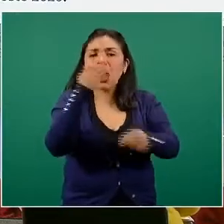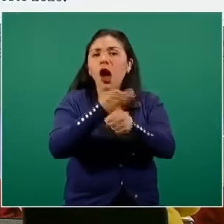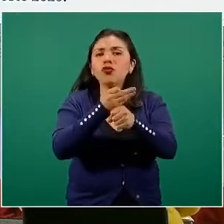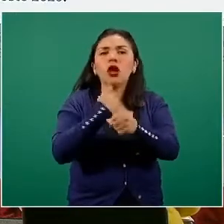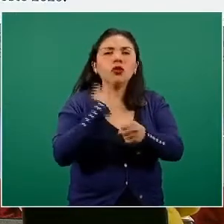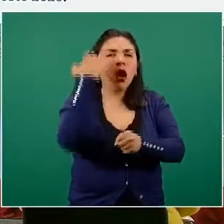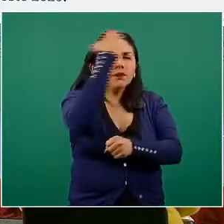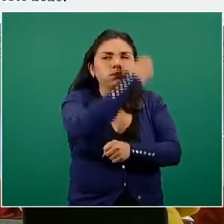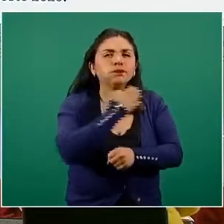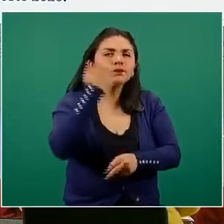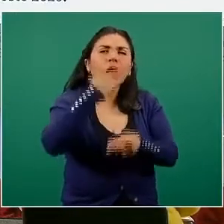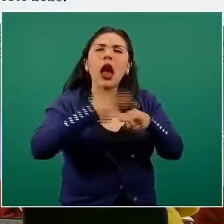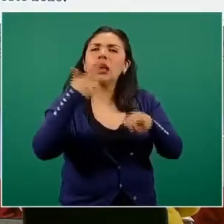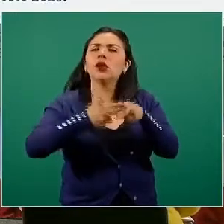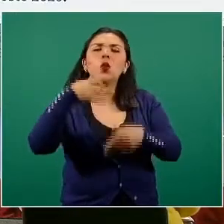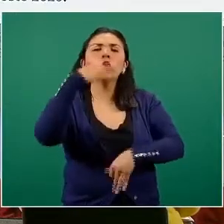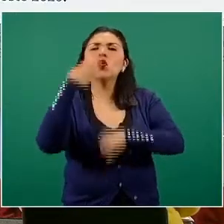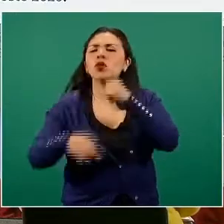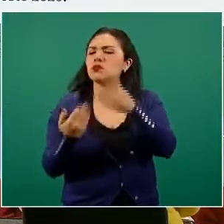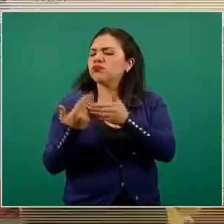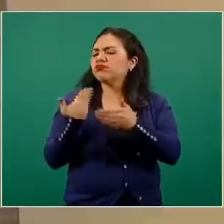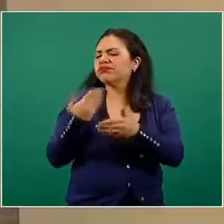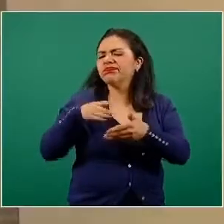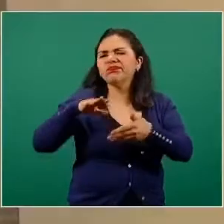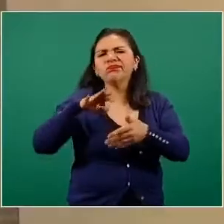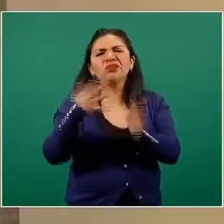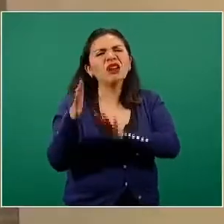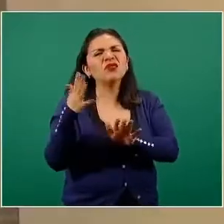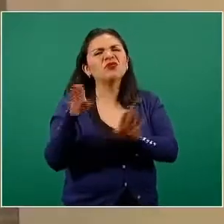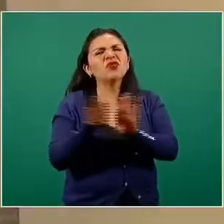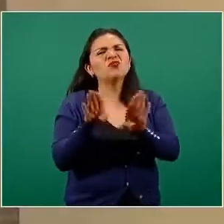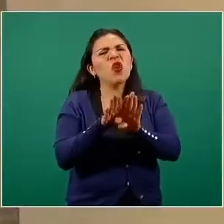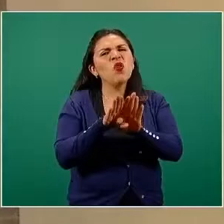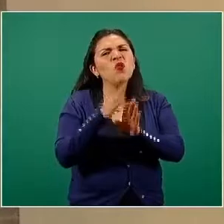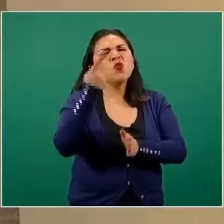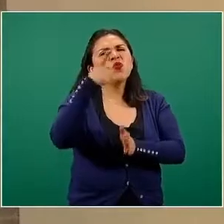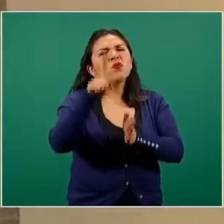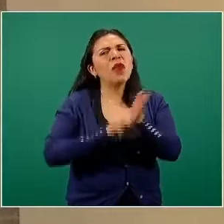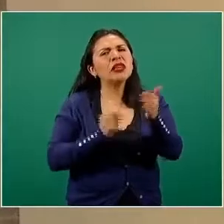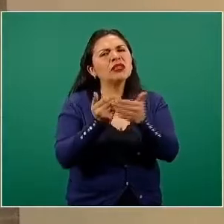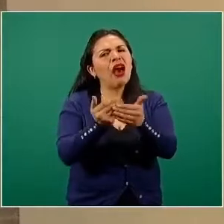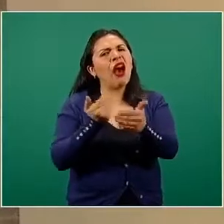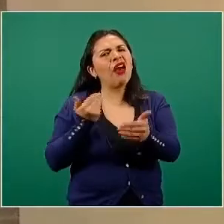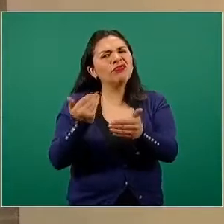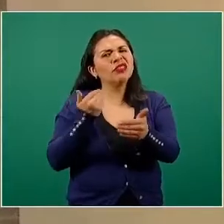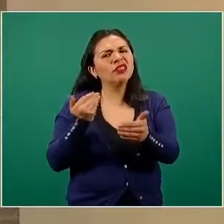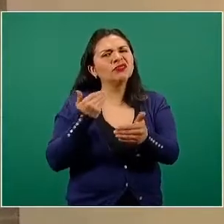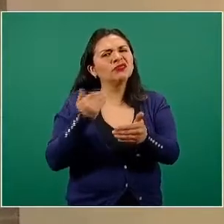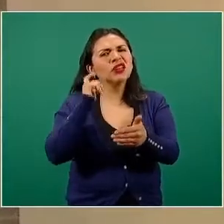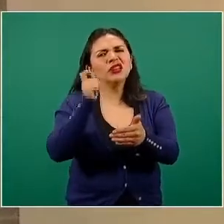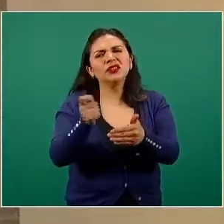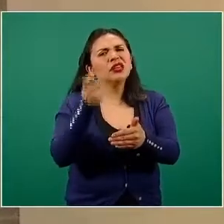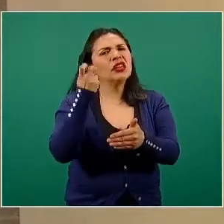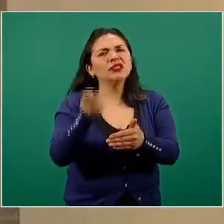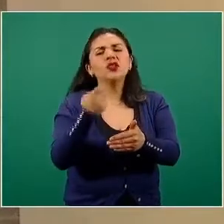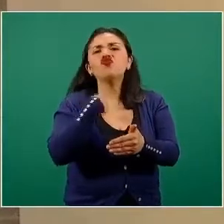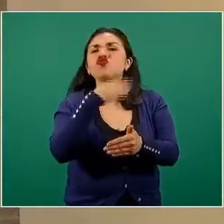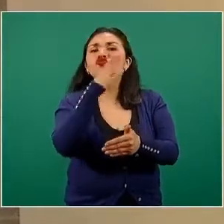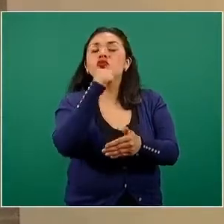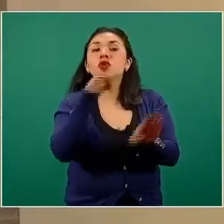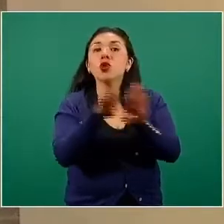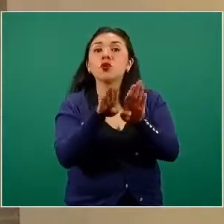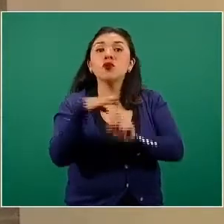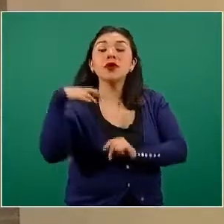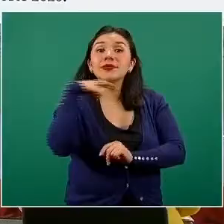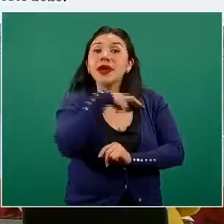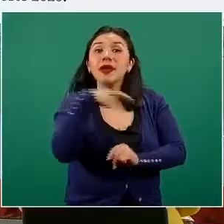últimos boletines publicando más o menos un mes de atraso, que es lo que no podemos tener con prontitud